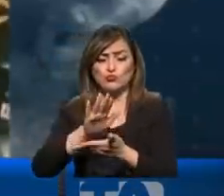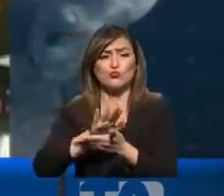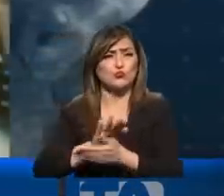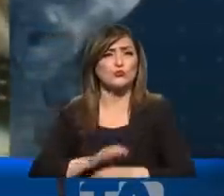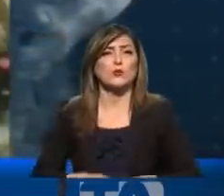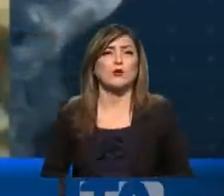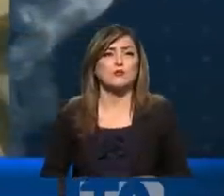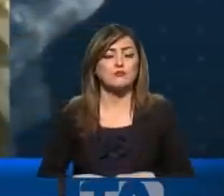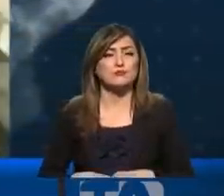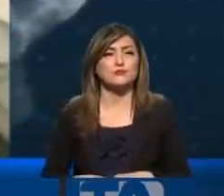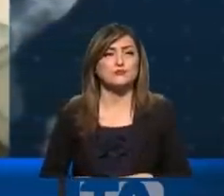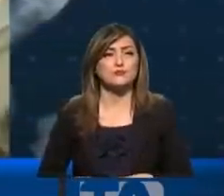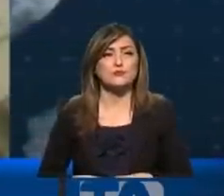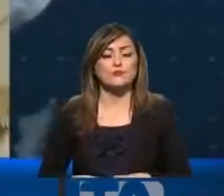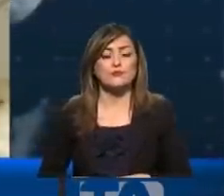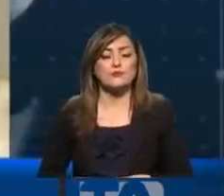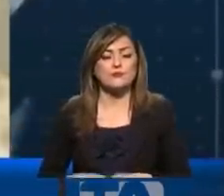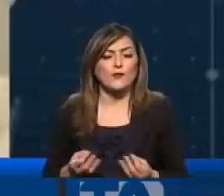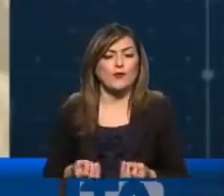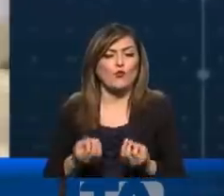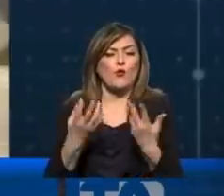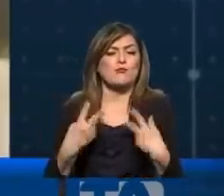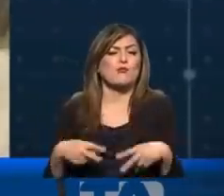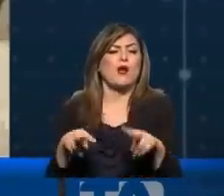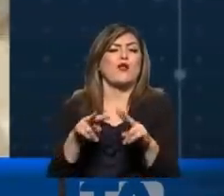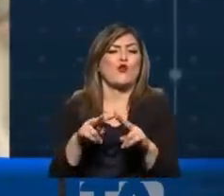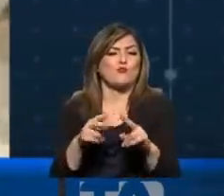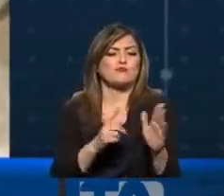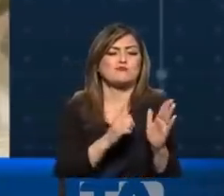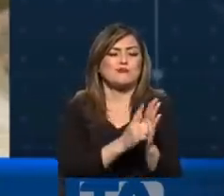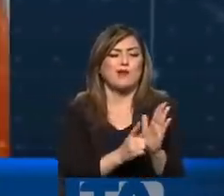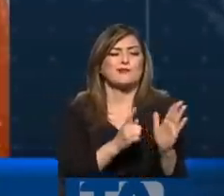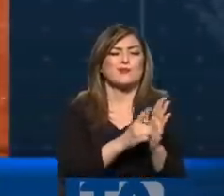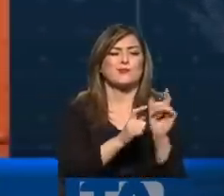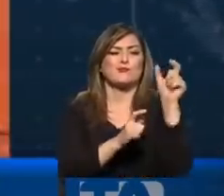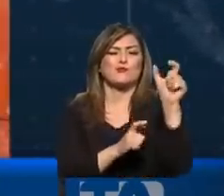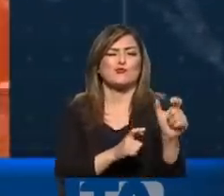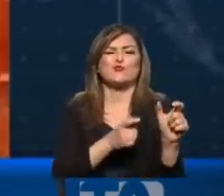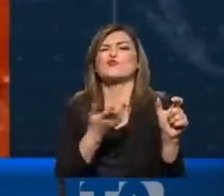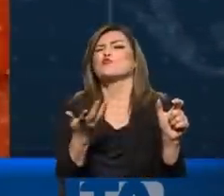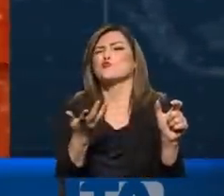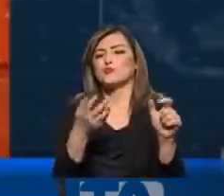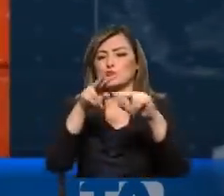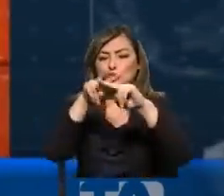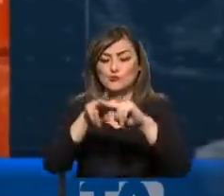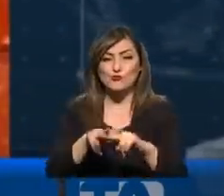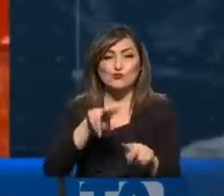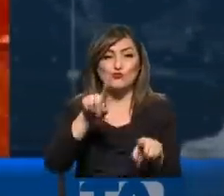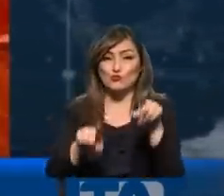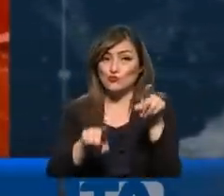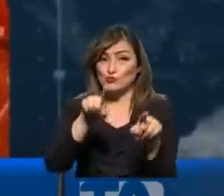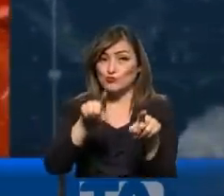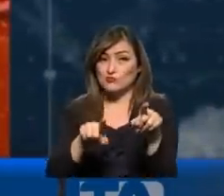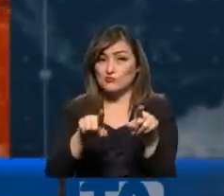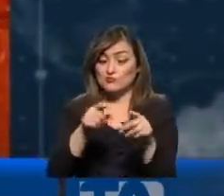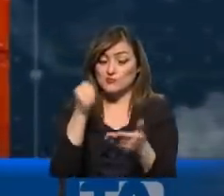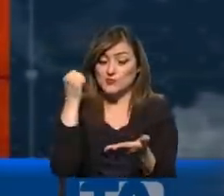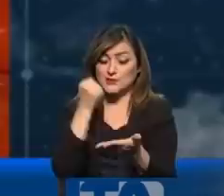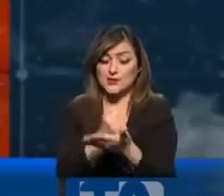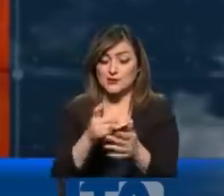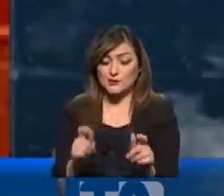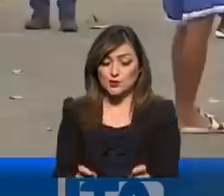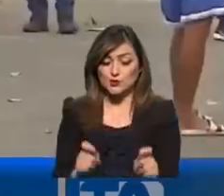Y es que para hacernos una idea de las cantidades que han sido entregadas a Nazareno, basta con revisar algunos de los recibos que